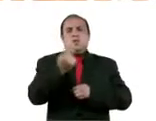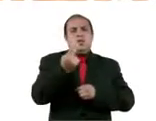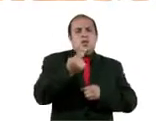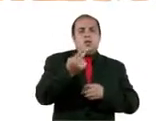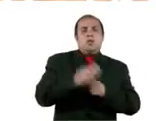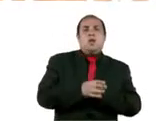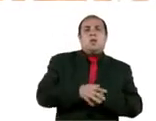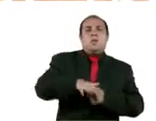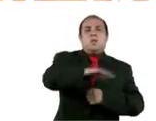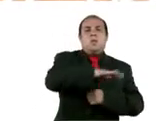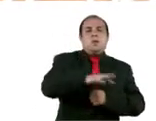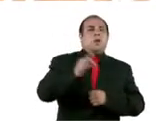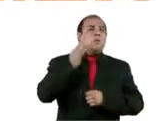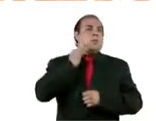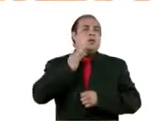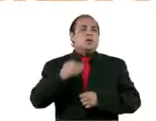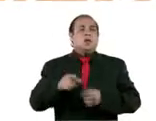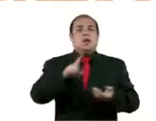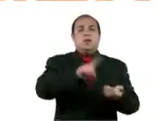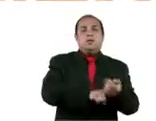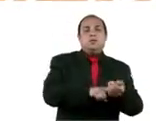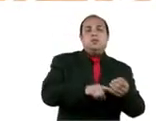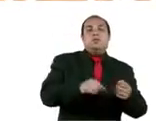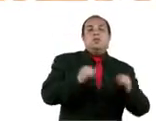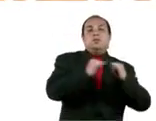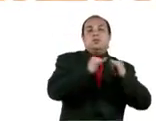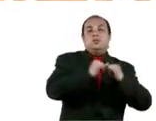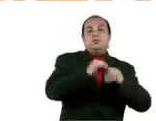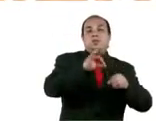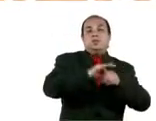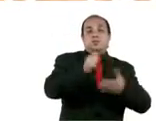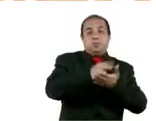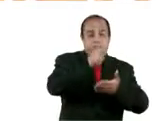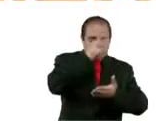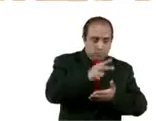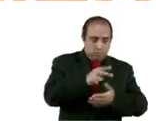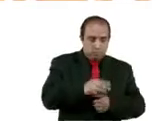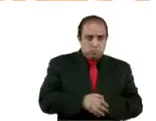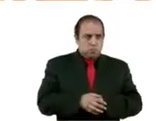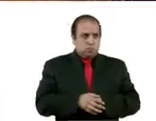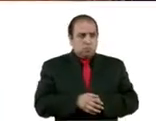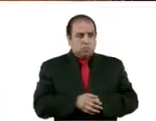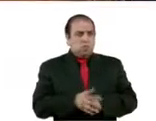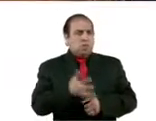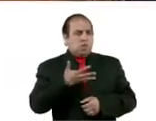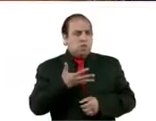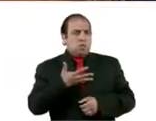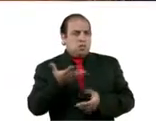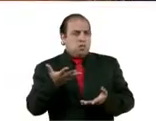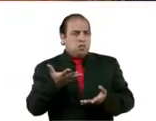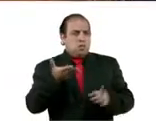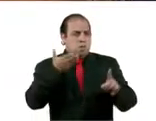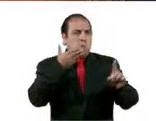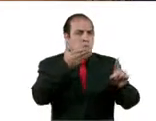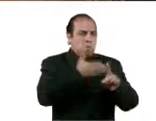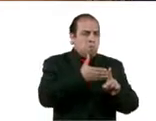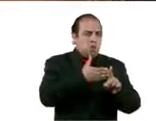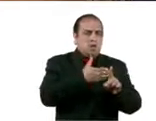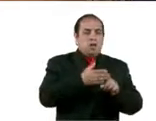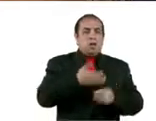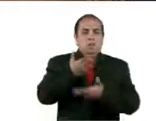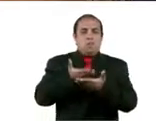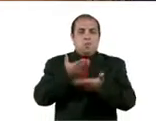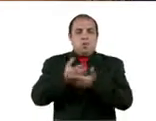en el Instituto Electoral de la Ciudad de México? Entonces, tiene lógica, tiene sentido la propuesta que aprobaron los